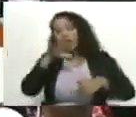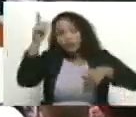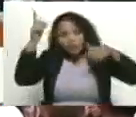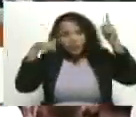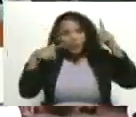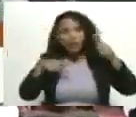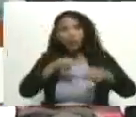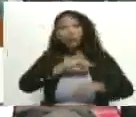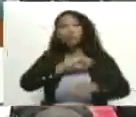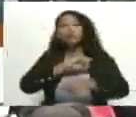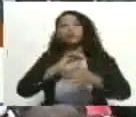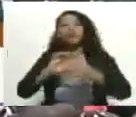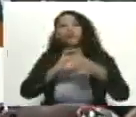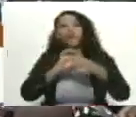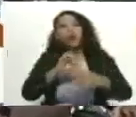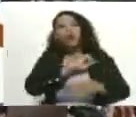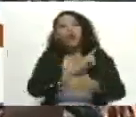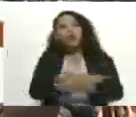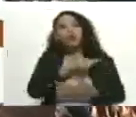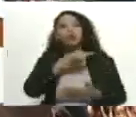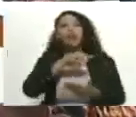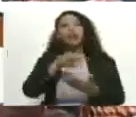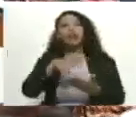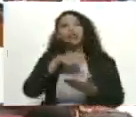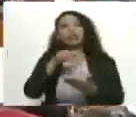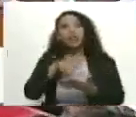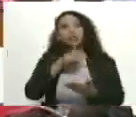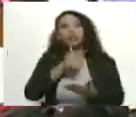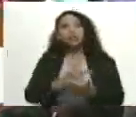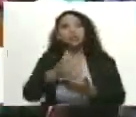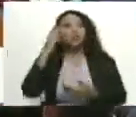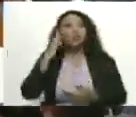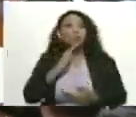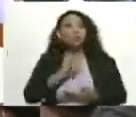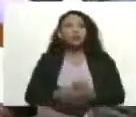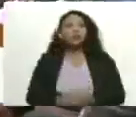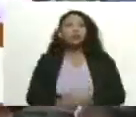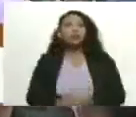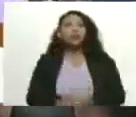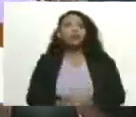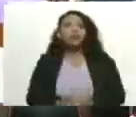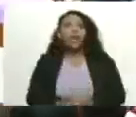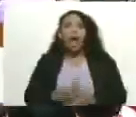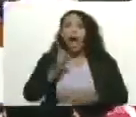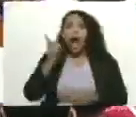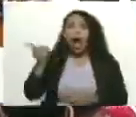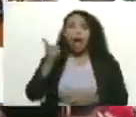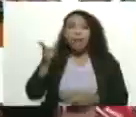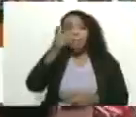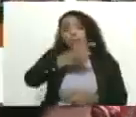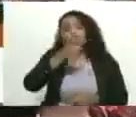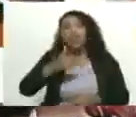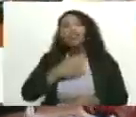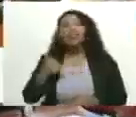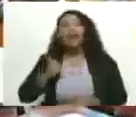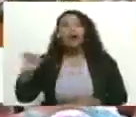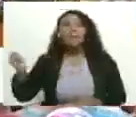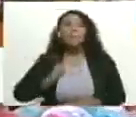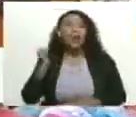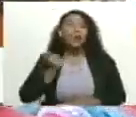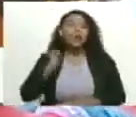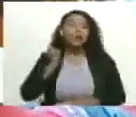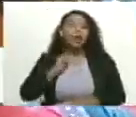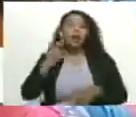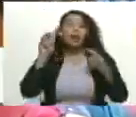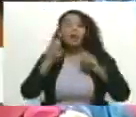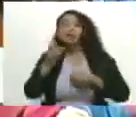Fuerza Armada Nacional Bolivariana, para que aquellos que quisieran aprovecharse de nuevas dificultades